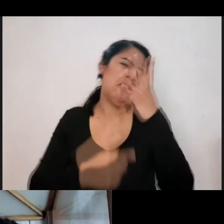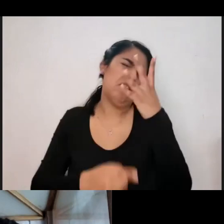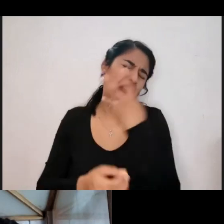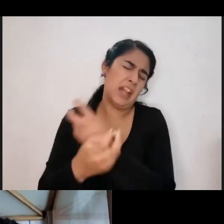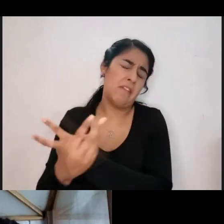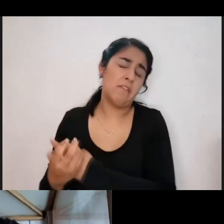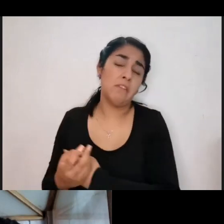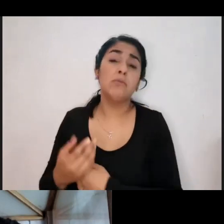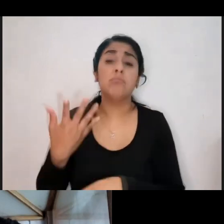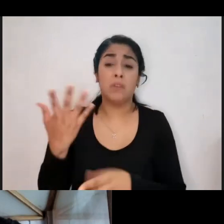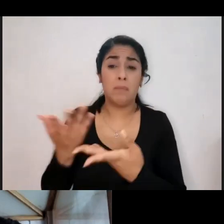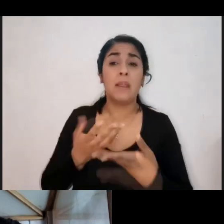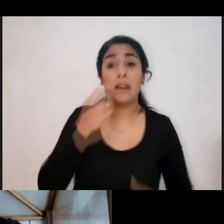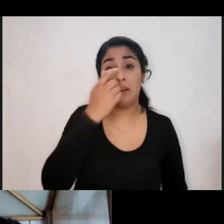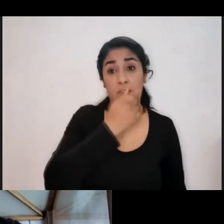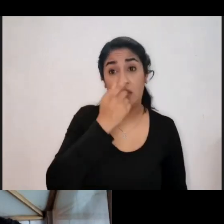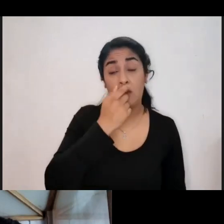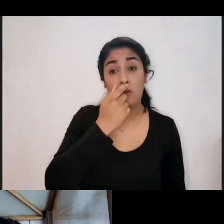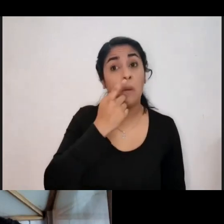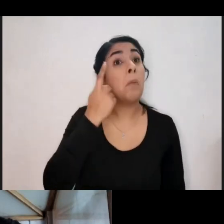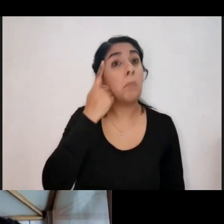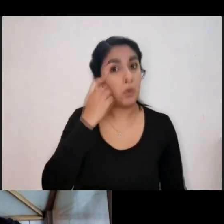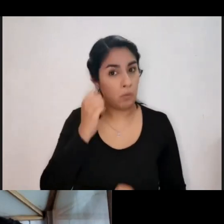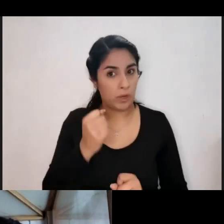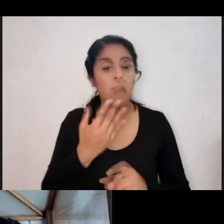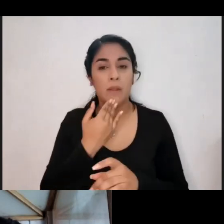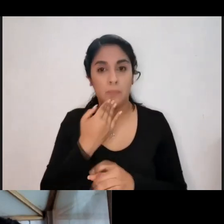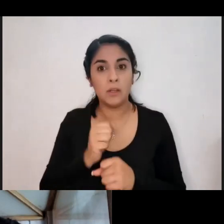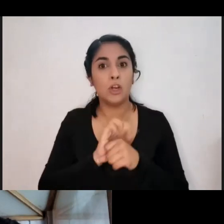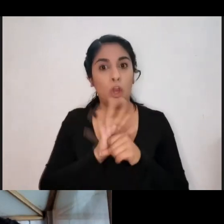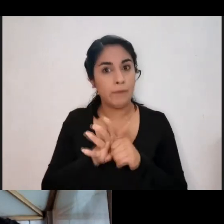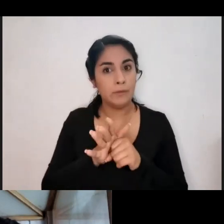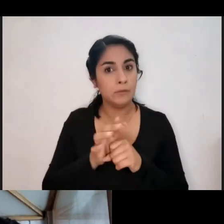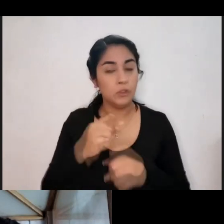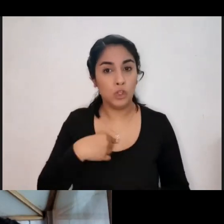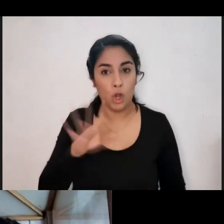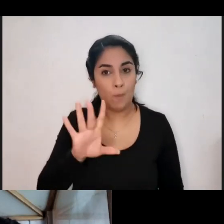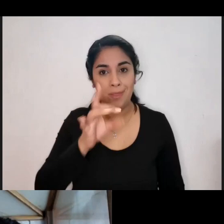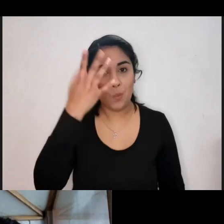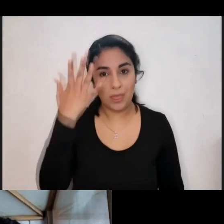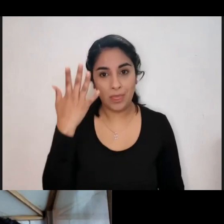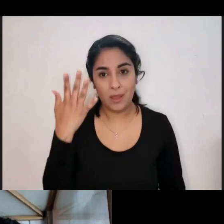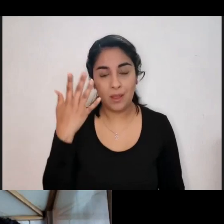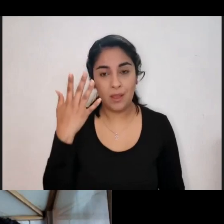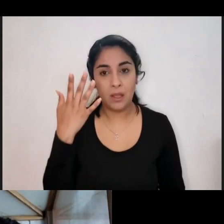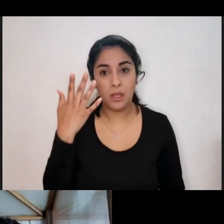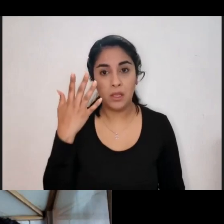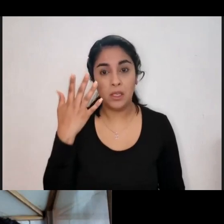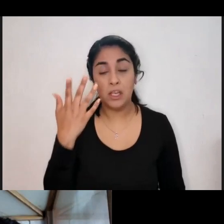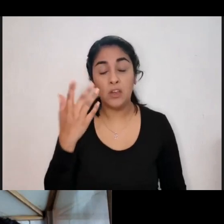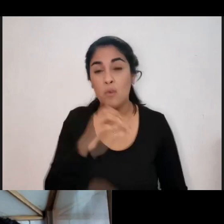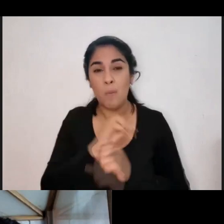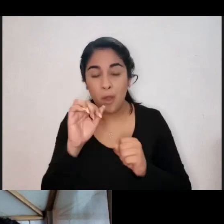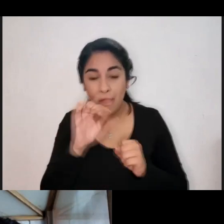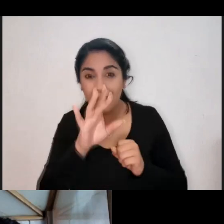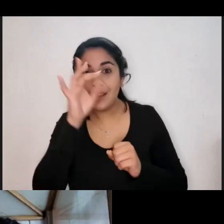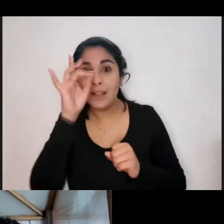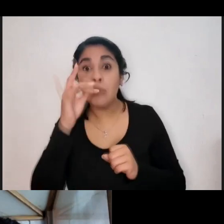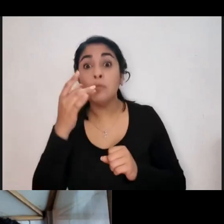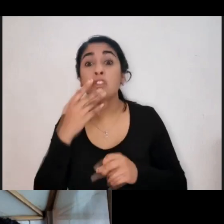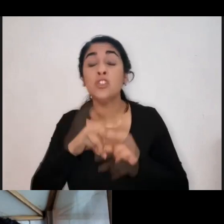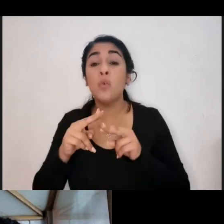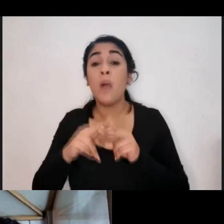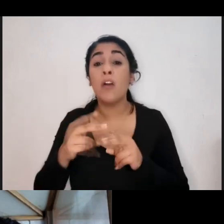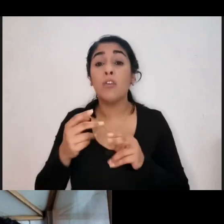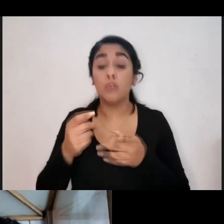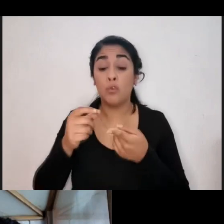resfriado. Pero podría haber sido SARS-CoV-2, y yo no me di cuenta. Y no lo puedo detectar, porque si me hago un test de